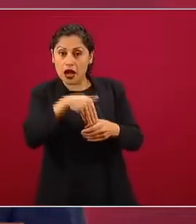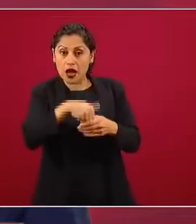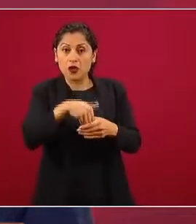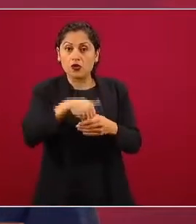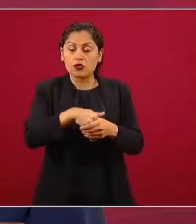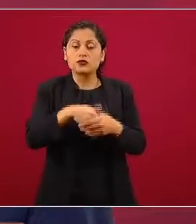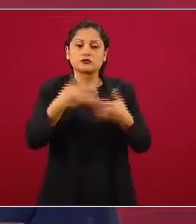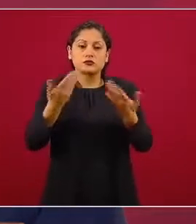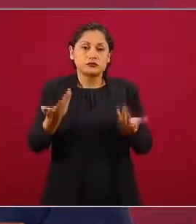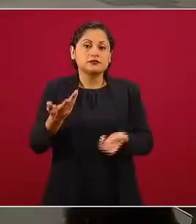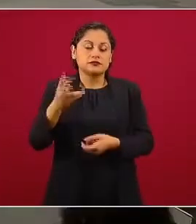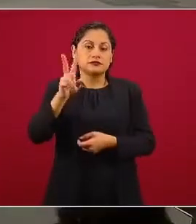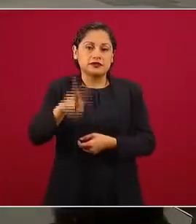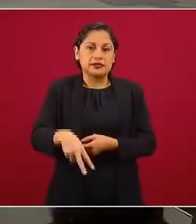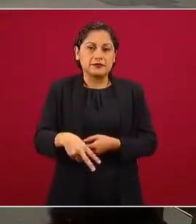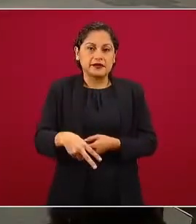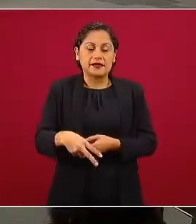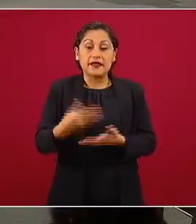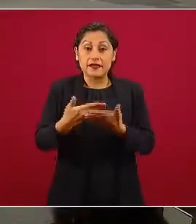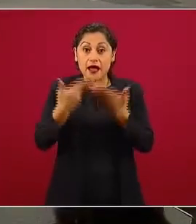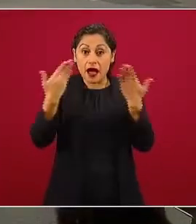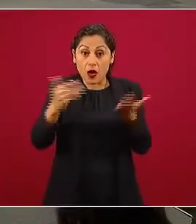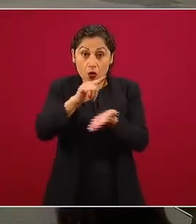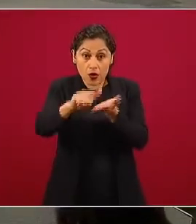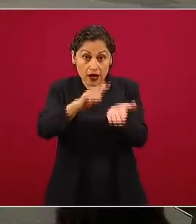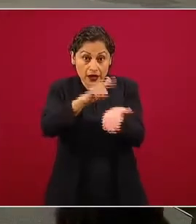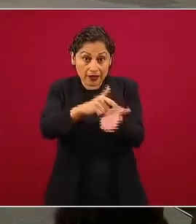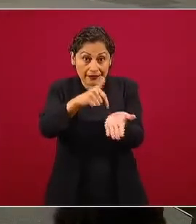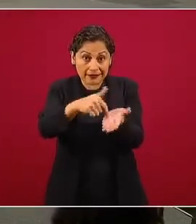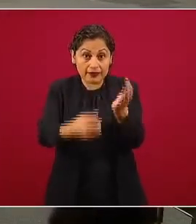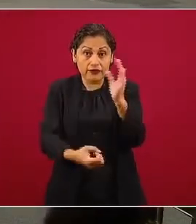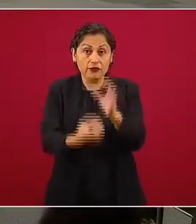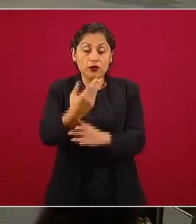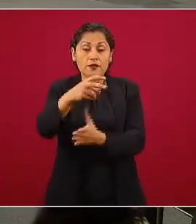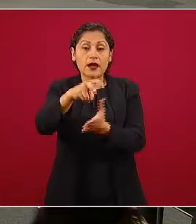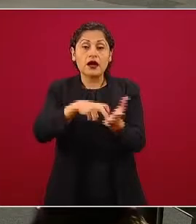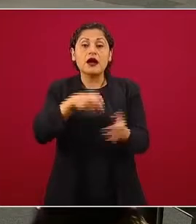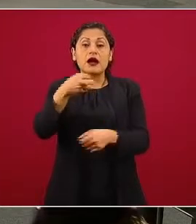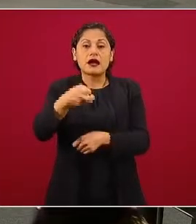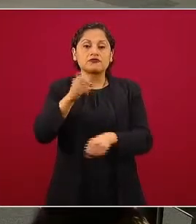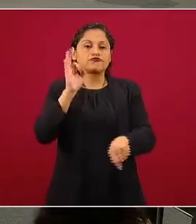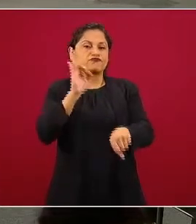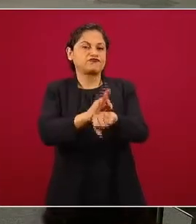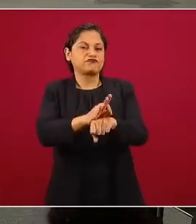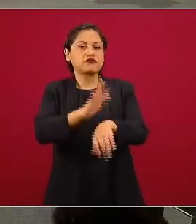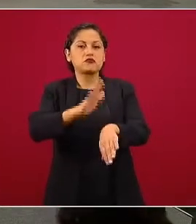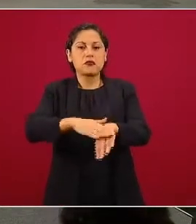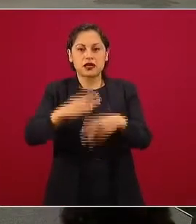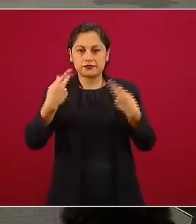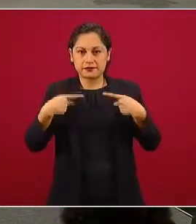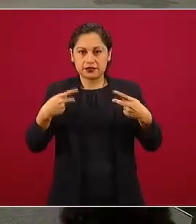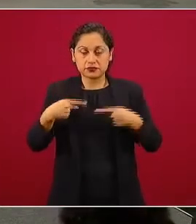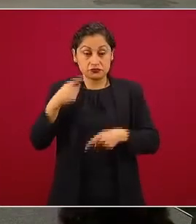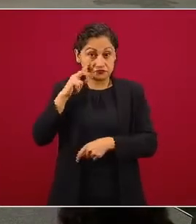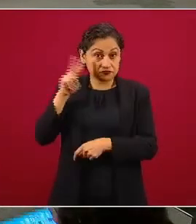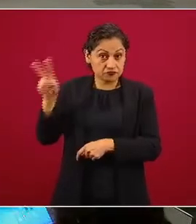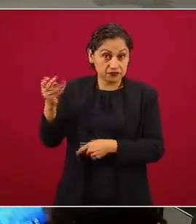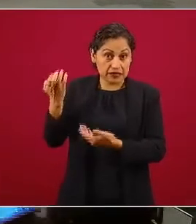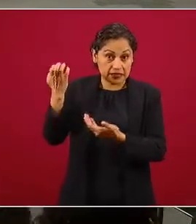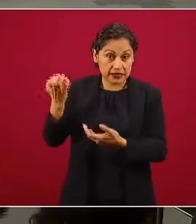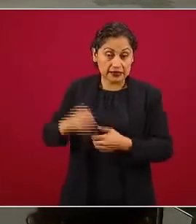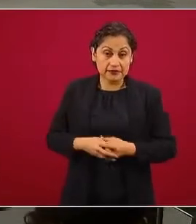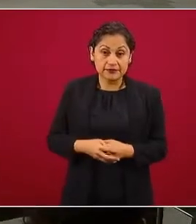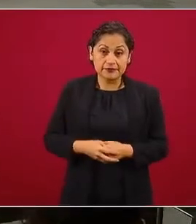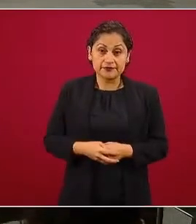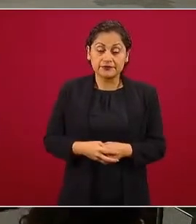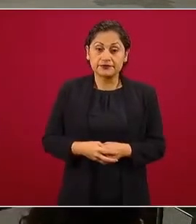población mucho mayor que beneficiada. Y este gráfico lo resume de manera muy, muy importante. Al día